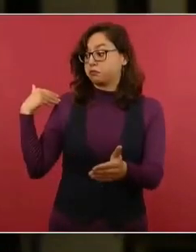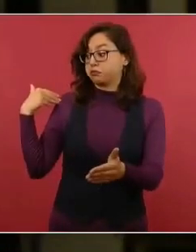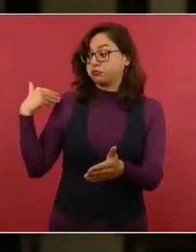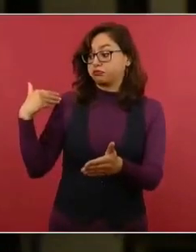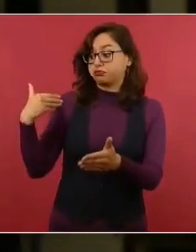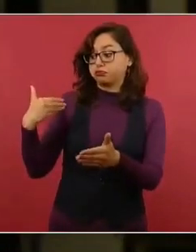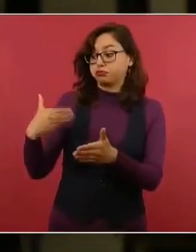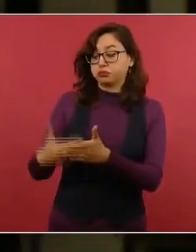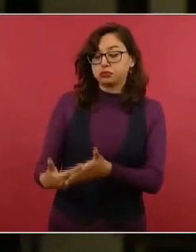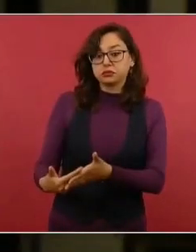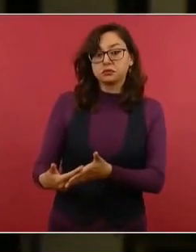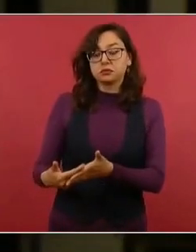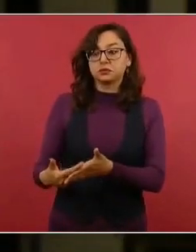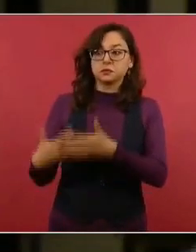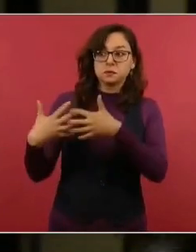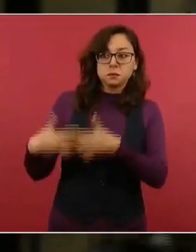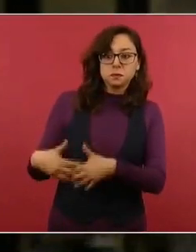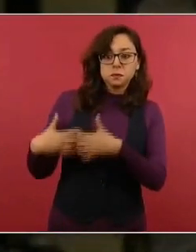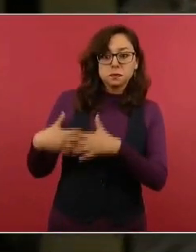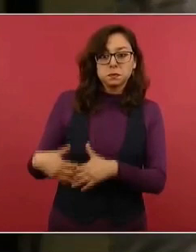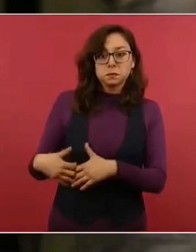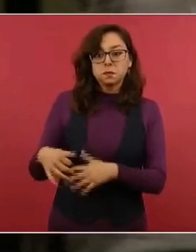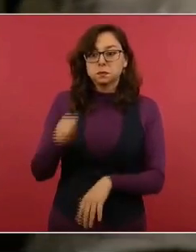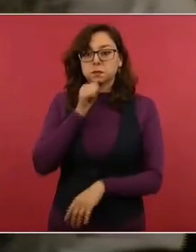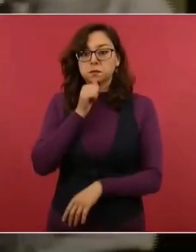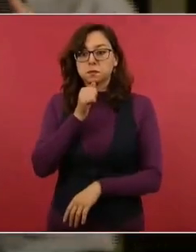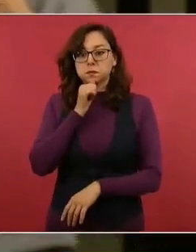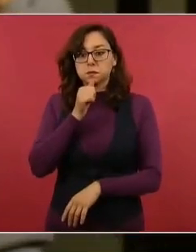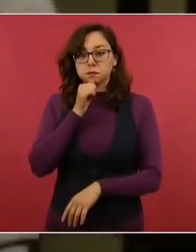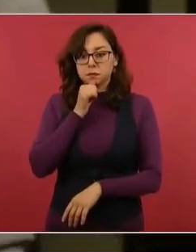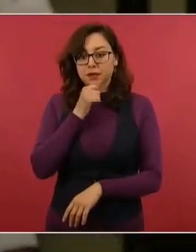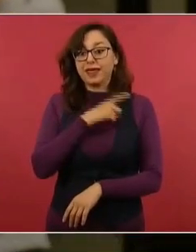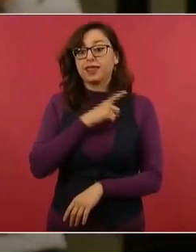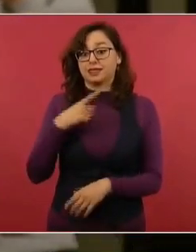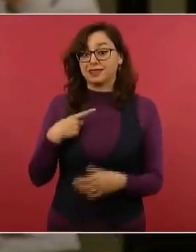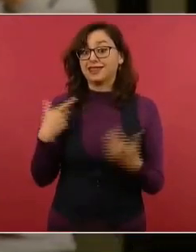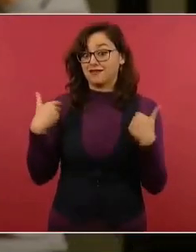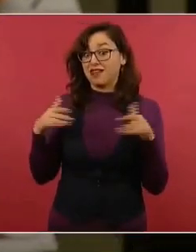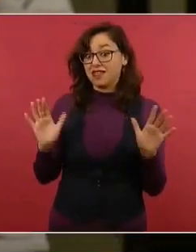está, no está funcionando, pero eso sí,